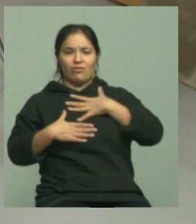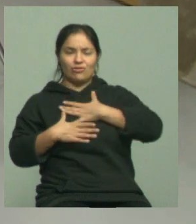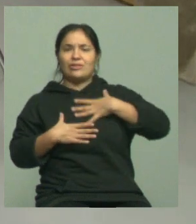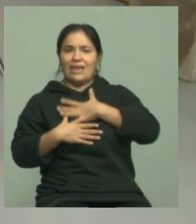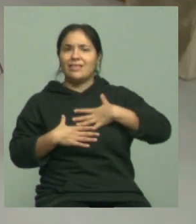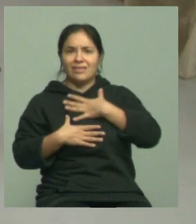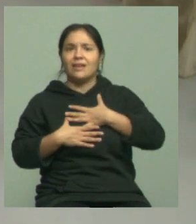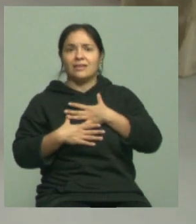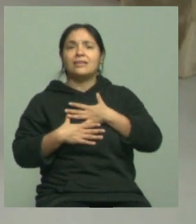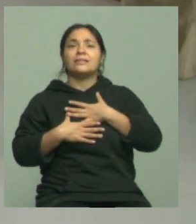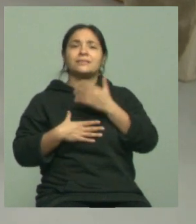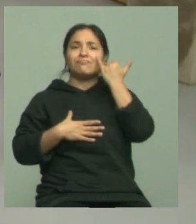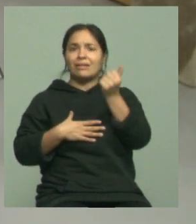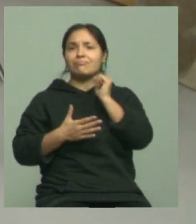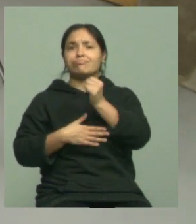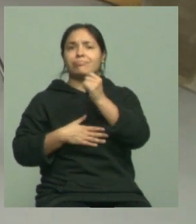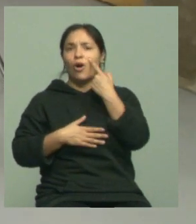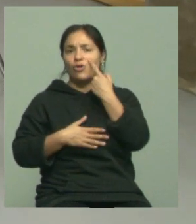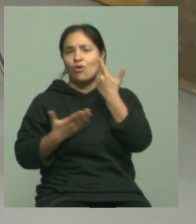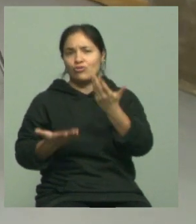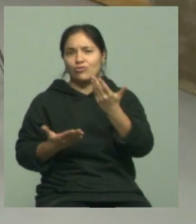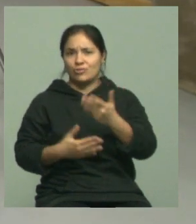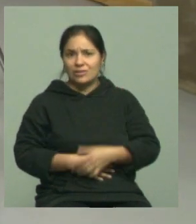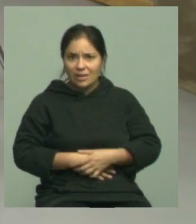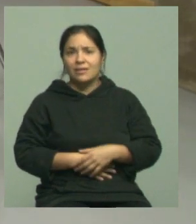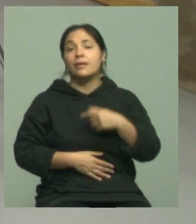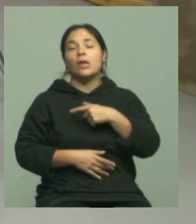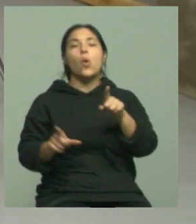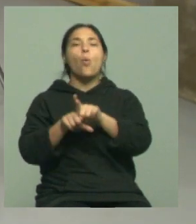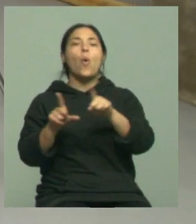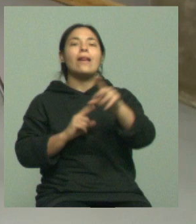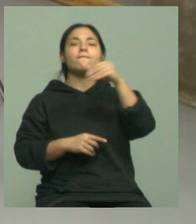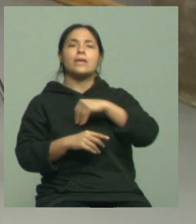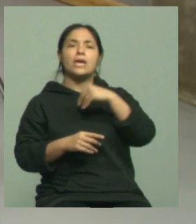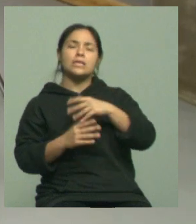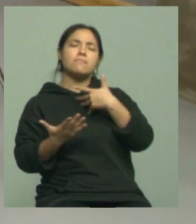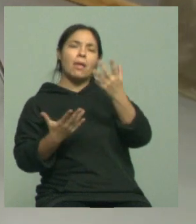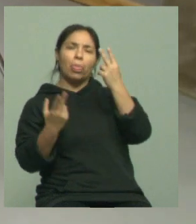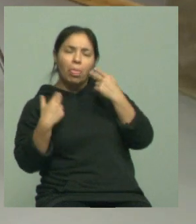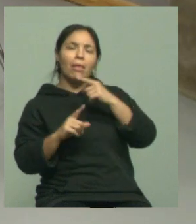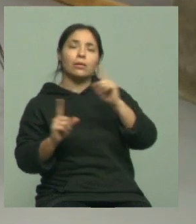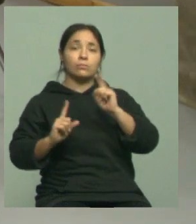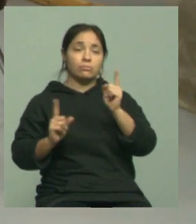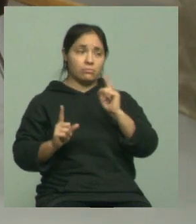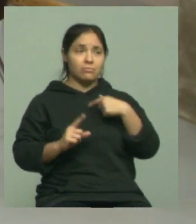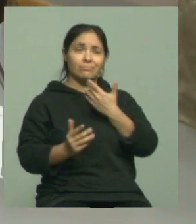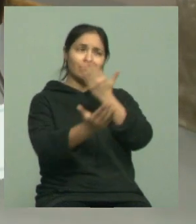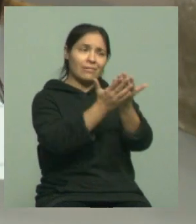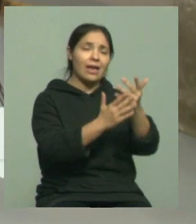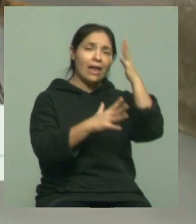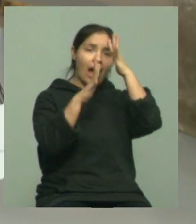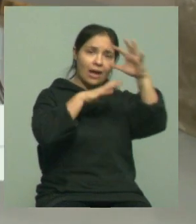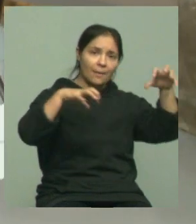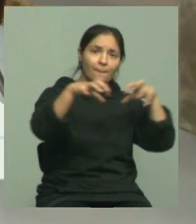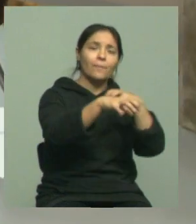de víctima y avanza y le dice que tenga empatía, amorosidad, respeto, sobre todo porque es una persona